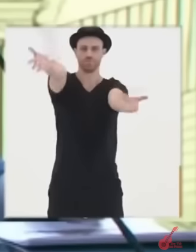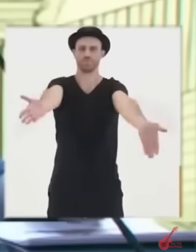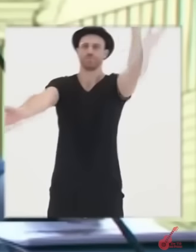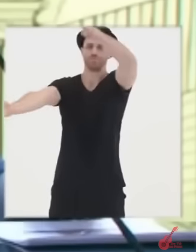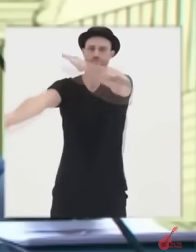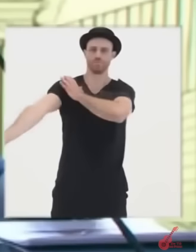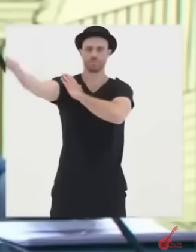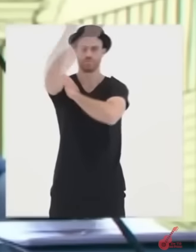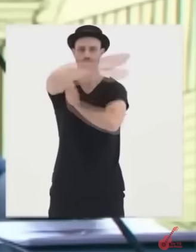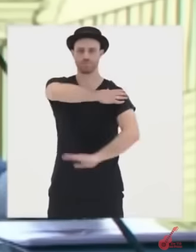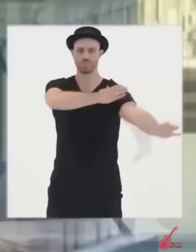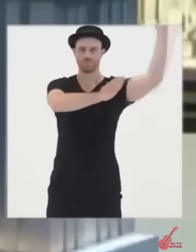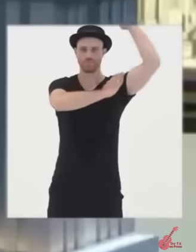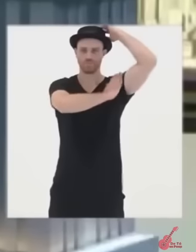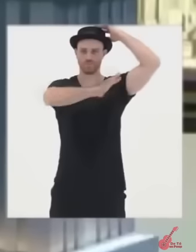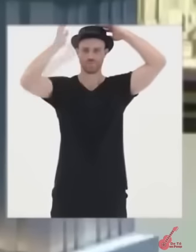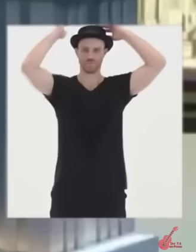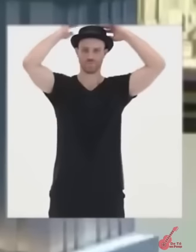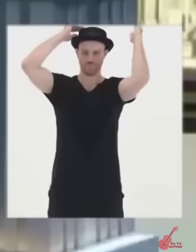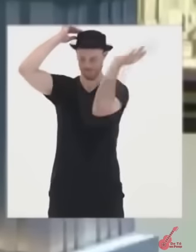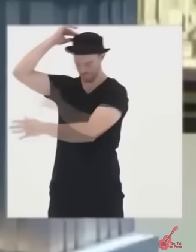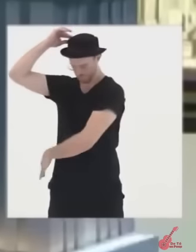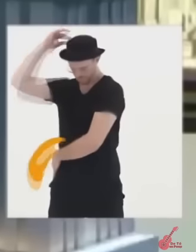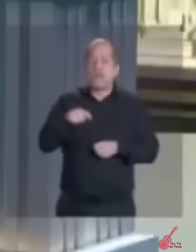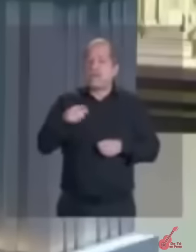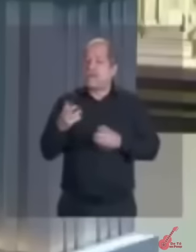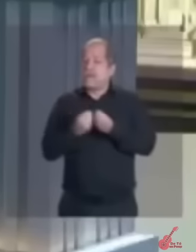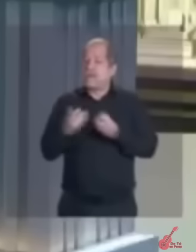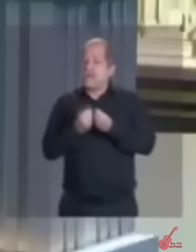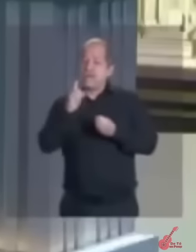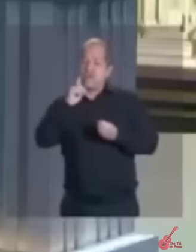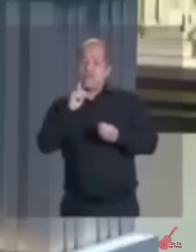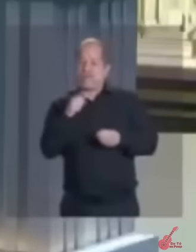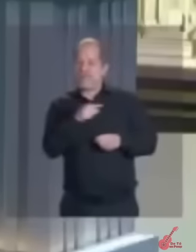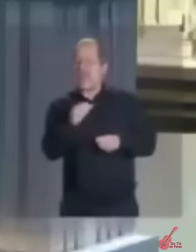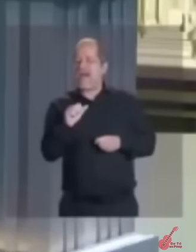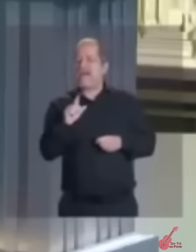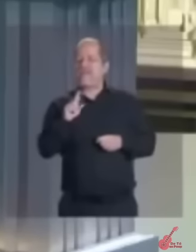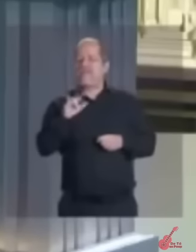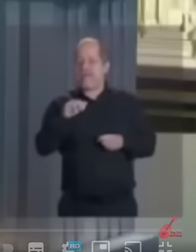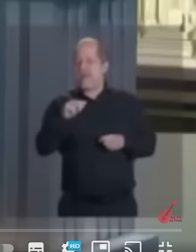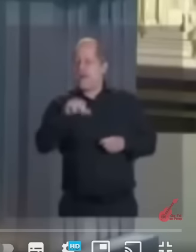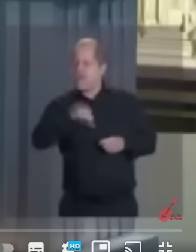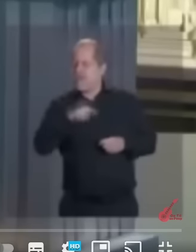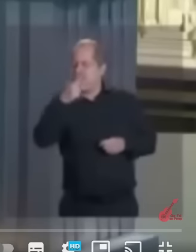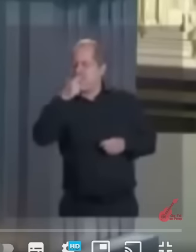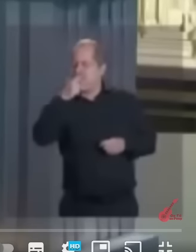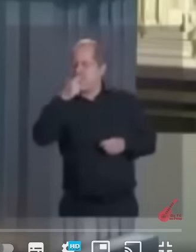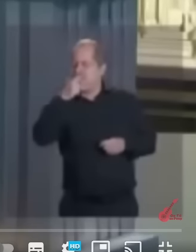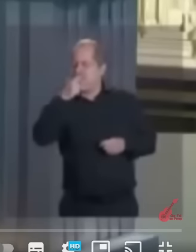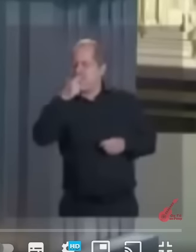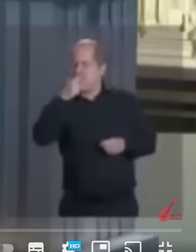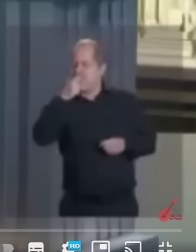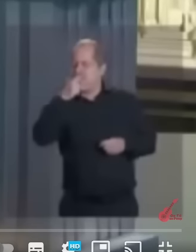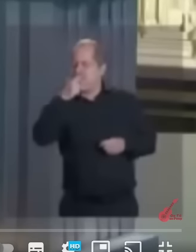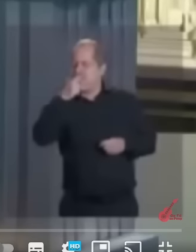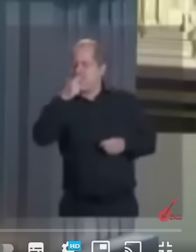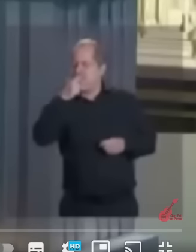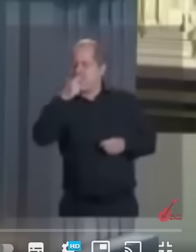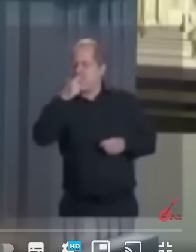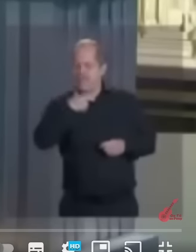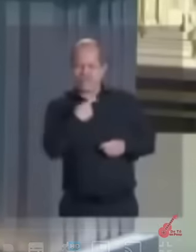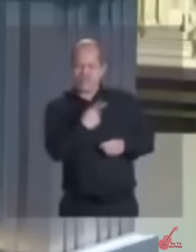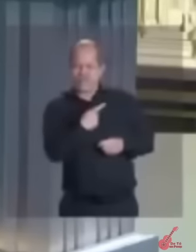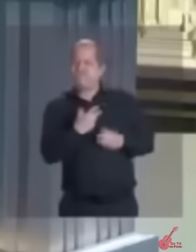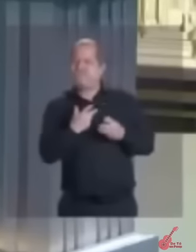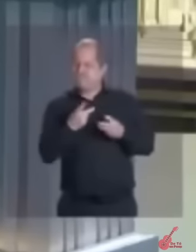saludar a mi compañera Adriana Pérez, con quien tendré el gusto de fornicar esta noche. Adriana, ¿cómo estás? Gracias, gracias. Eso es el término fornicar,